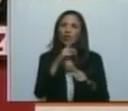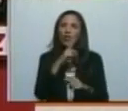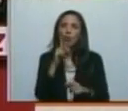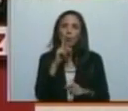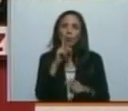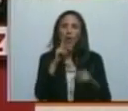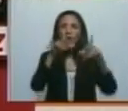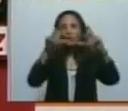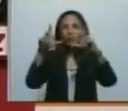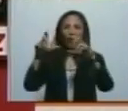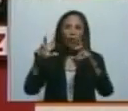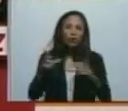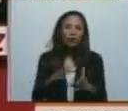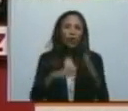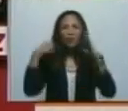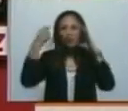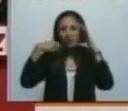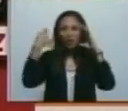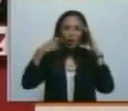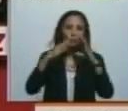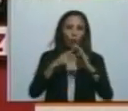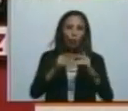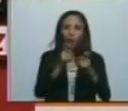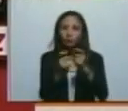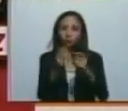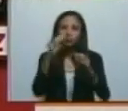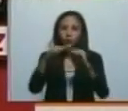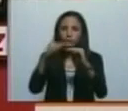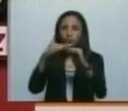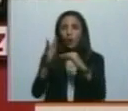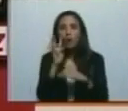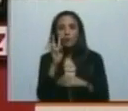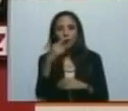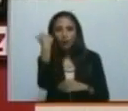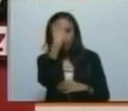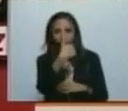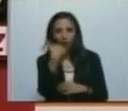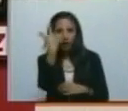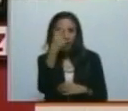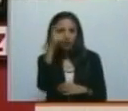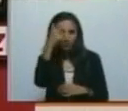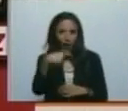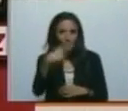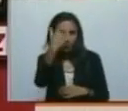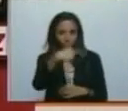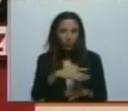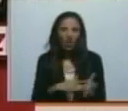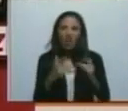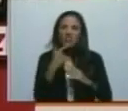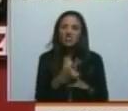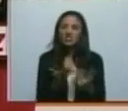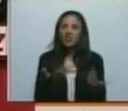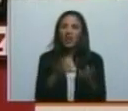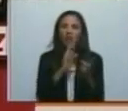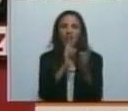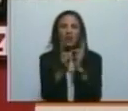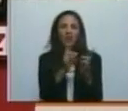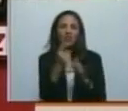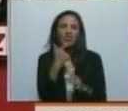Fotos y cosas y grabaciones. Pero él veía las reacciones. ¿Qué decían la mayoría de las reacciones? Que eso era un